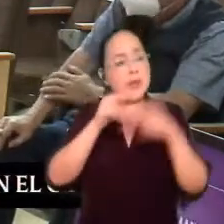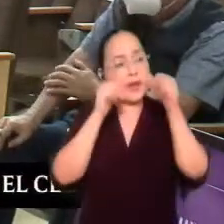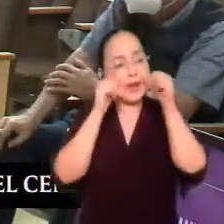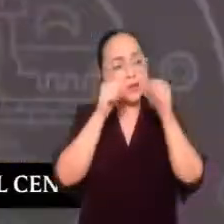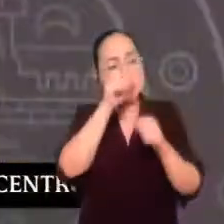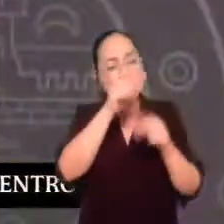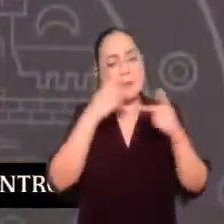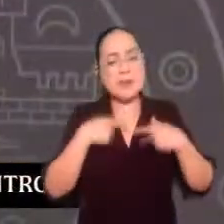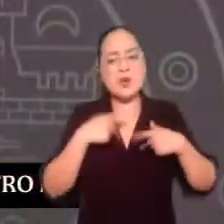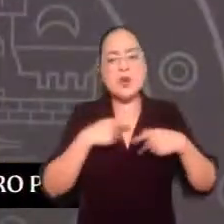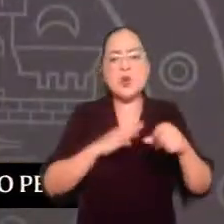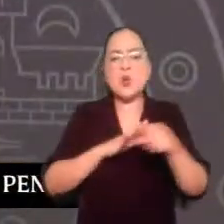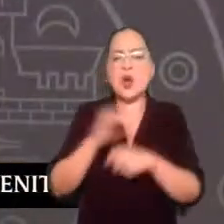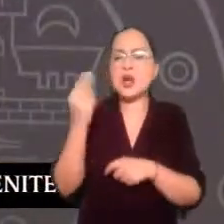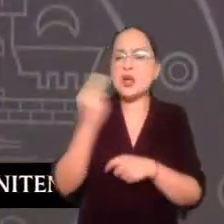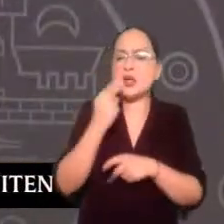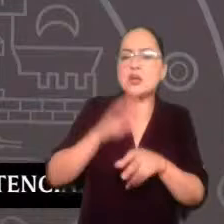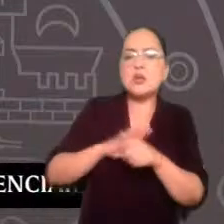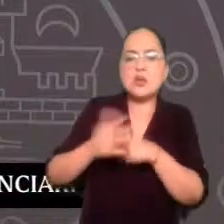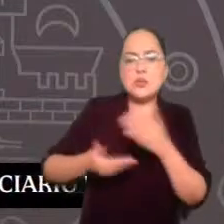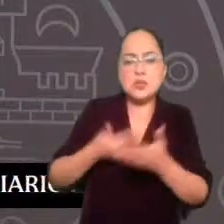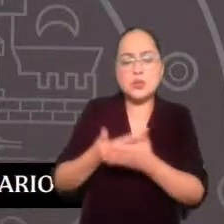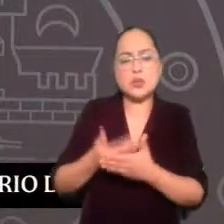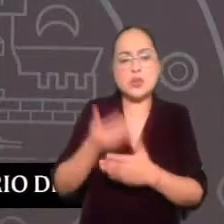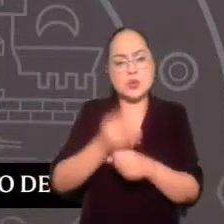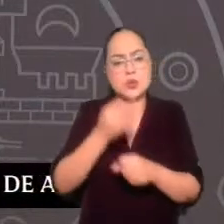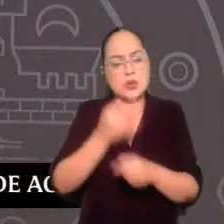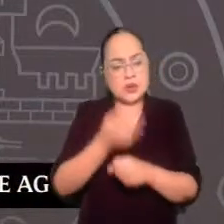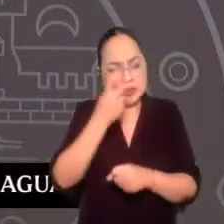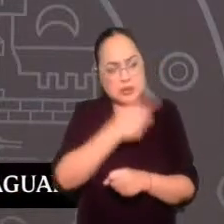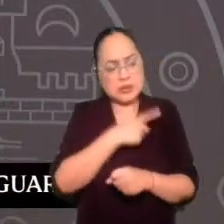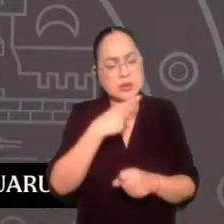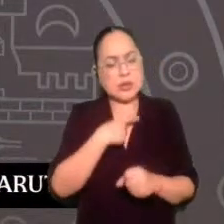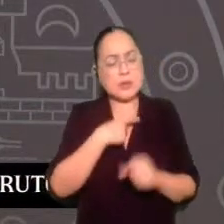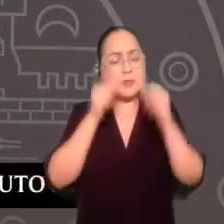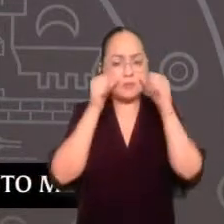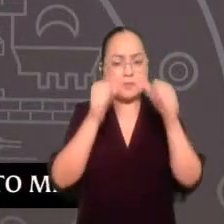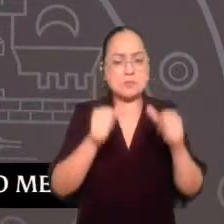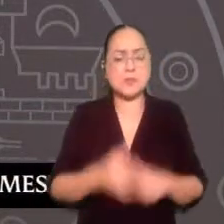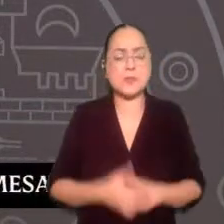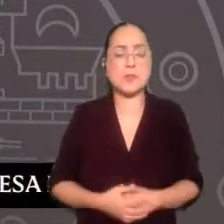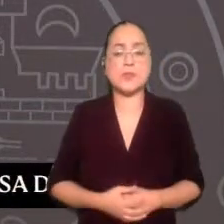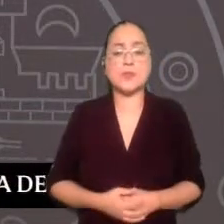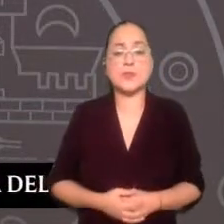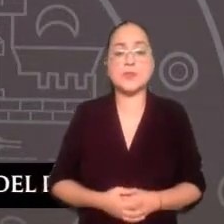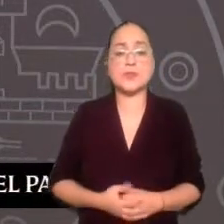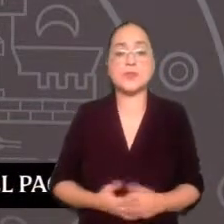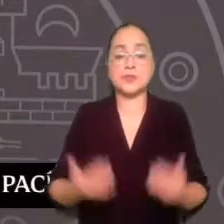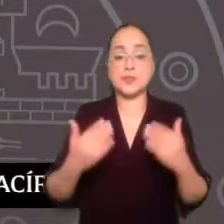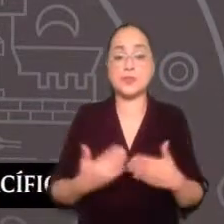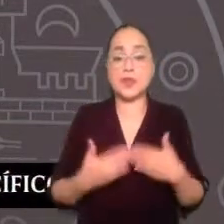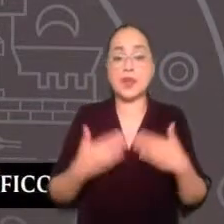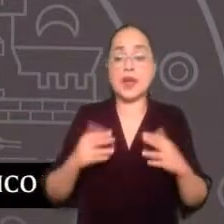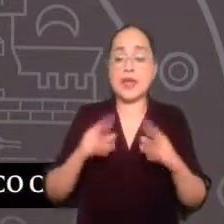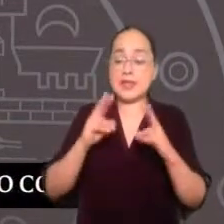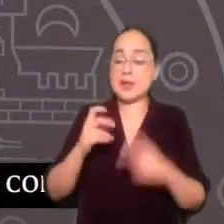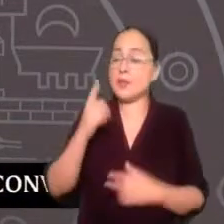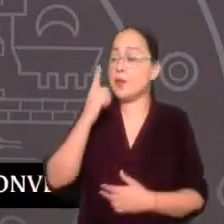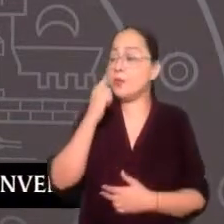qué es lo que nos están planteando y tener cuidado con ello. El tema de las policías, sí,